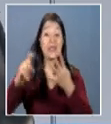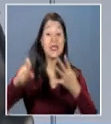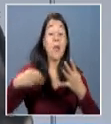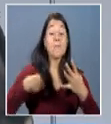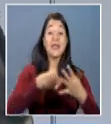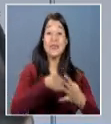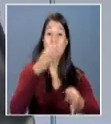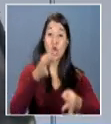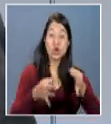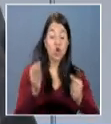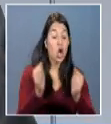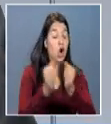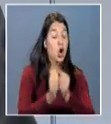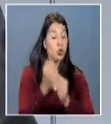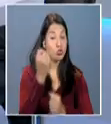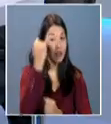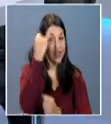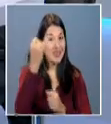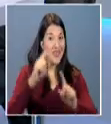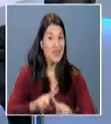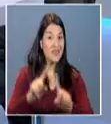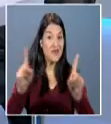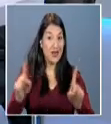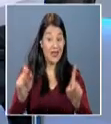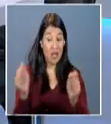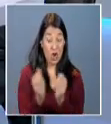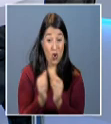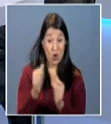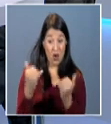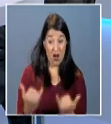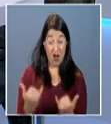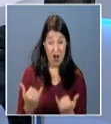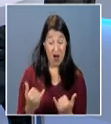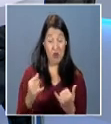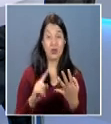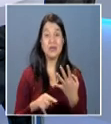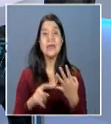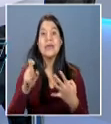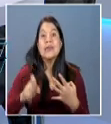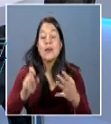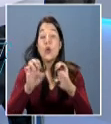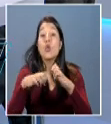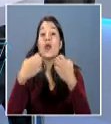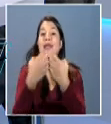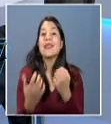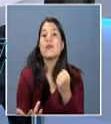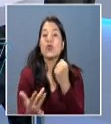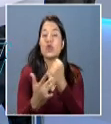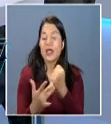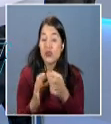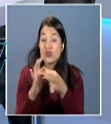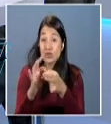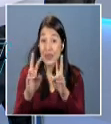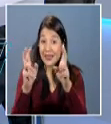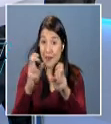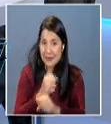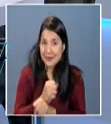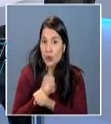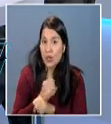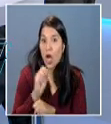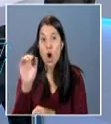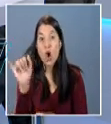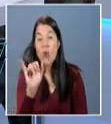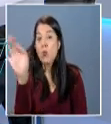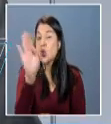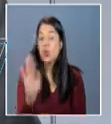con un concepto totalmente diferente al que hemos tenido en esta administración. Es decir, necesitamos un equipo técnico en materia de seguridad de lujo como nunca hemos tenido. En